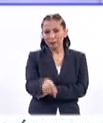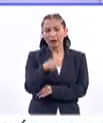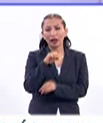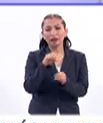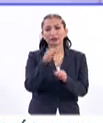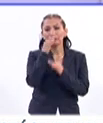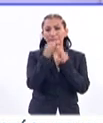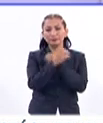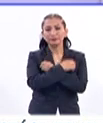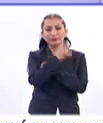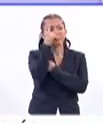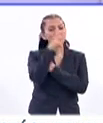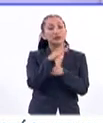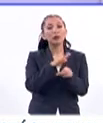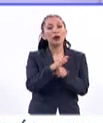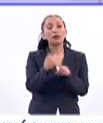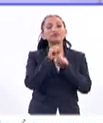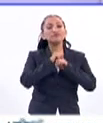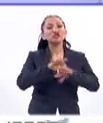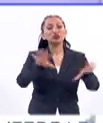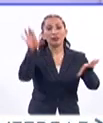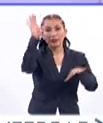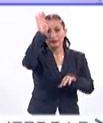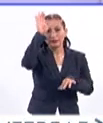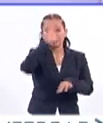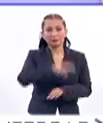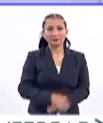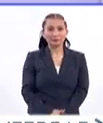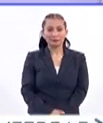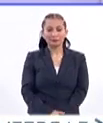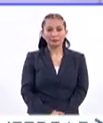aquí en la Agencia Informativa de Educación de México, la divulgación científica.